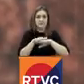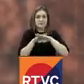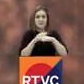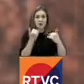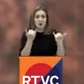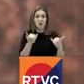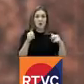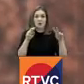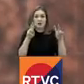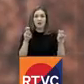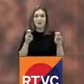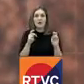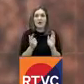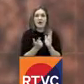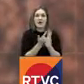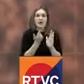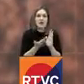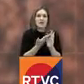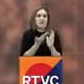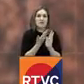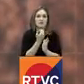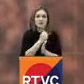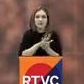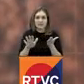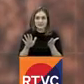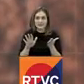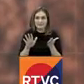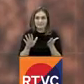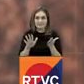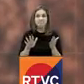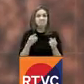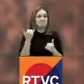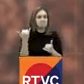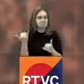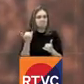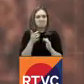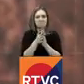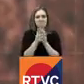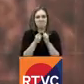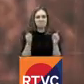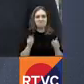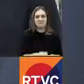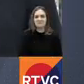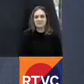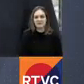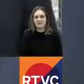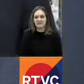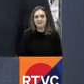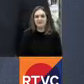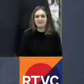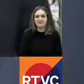de libros gratis, entre otros temas. Jairo Patiño en Corferias, buenas tardes, adelante.